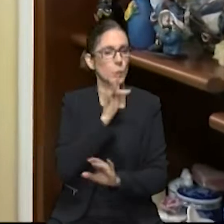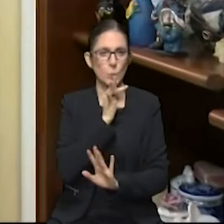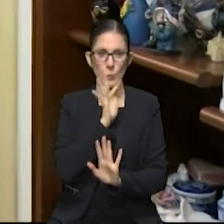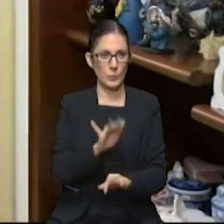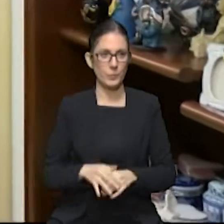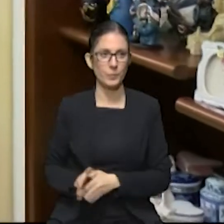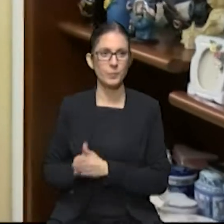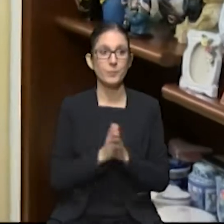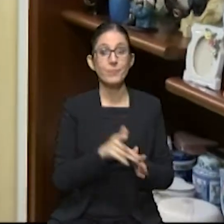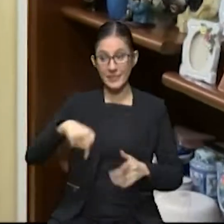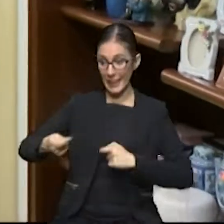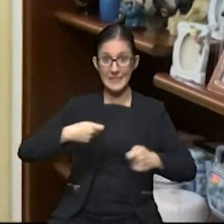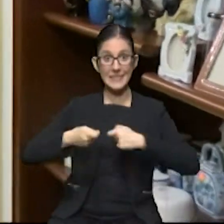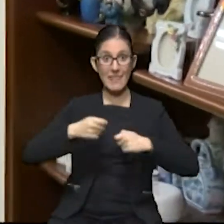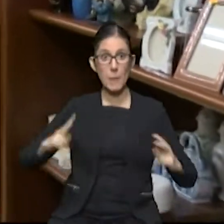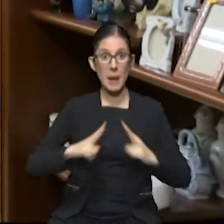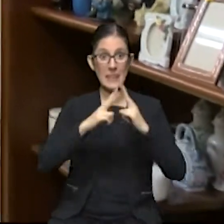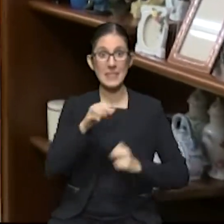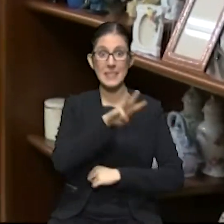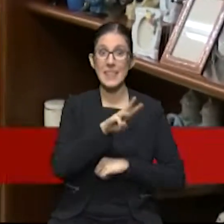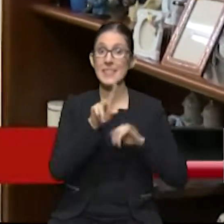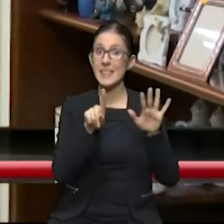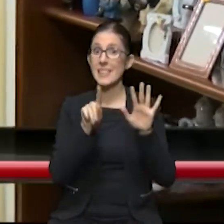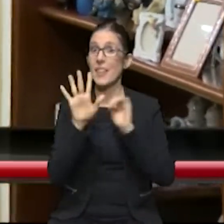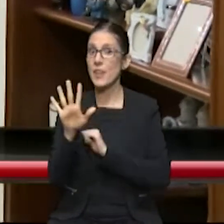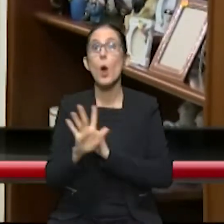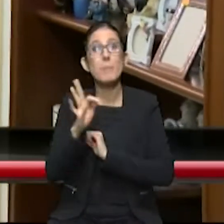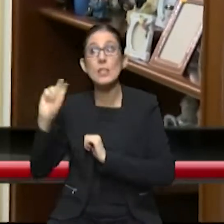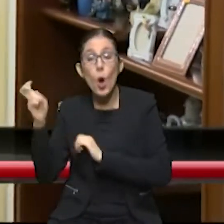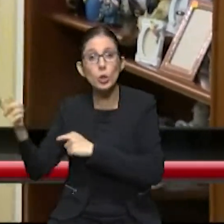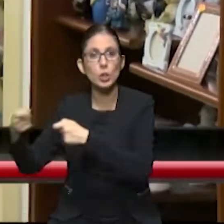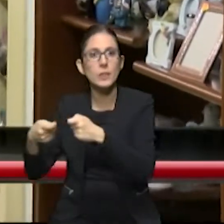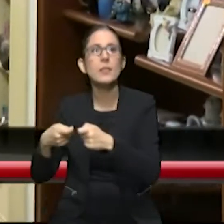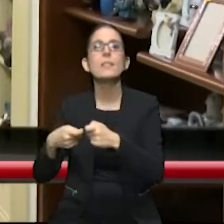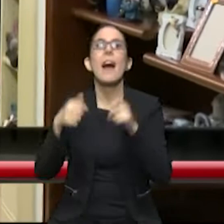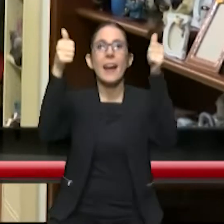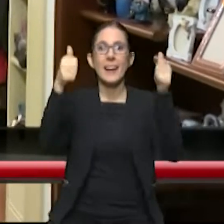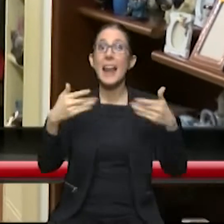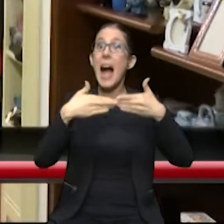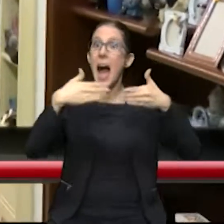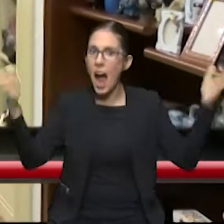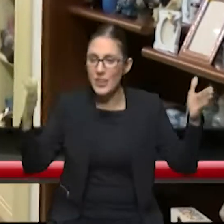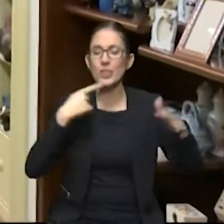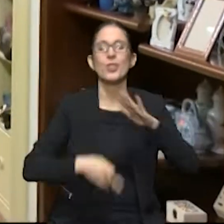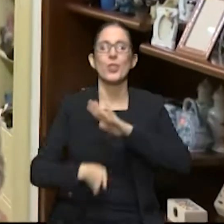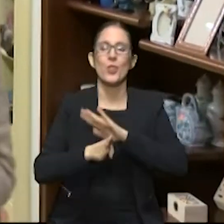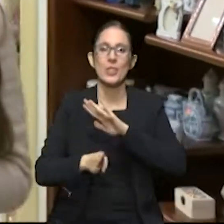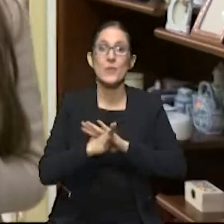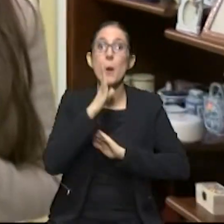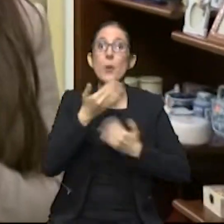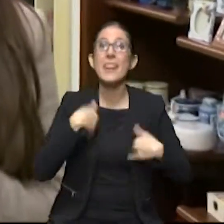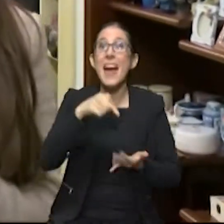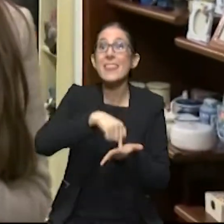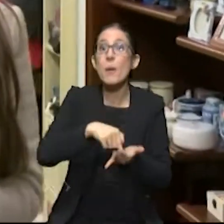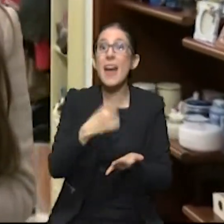Esta tienda de París 365, como sus diferentes establecimientos, van a seguir con el cartel de abierto en sus puestas tras haber hecho frente a una deuda que supera